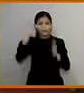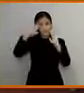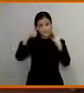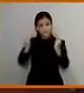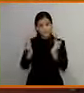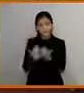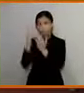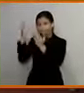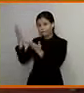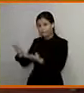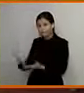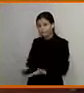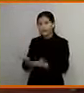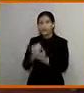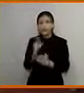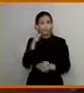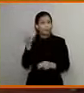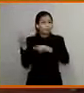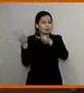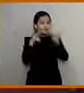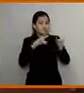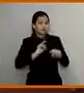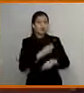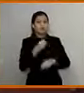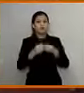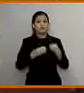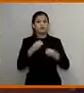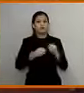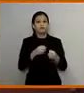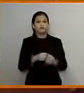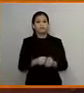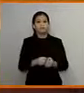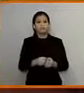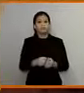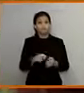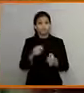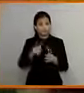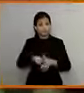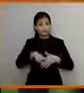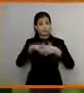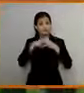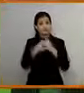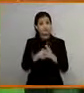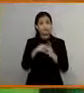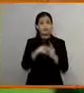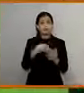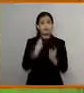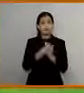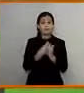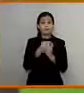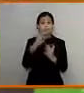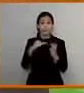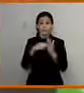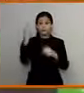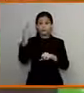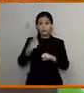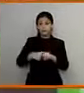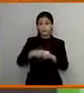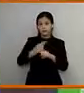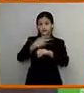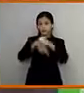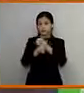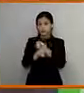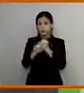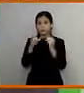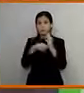bienvenida a nuestro auditor que está para constatar cada uno de nuestros procesos. Damos inicio multiplicando tu dinero 4.000 veces tu inversión con premiados y 1.000